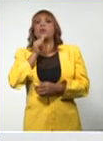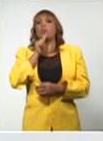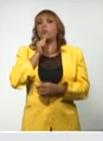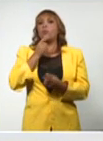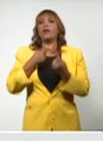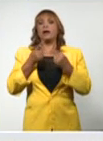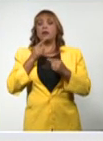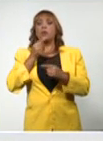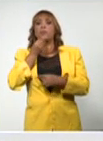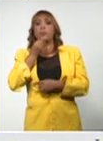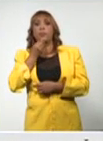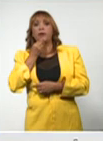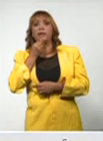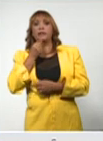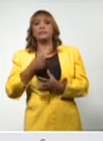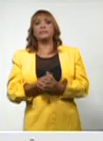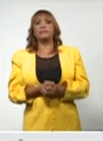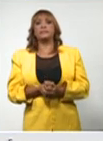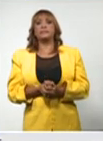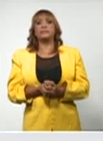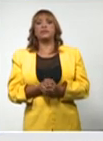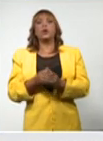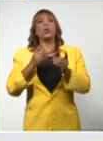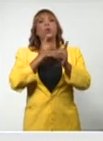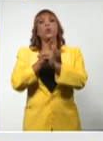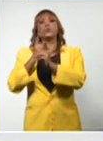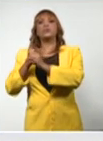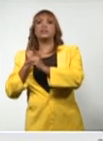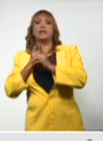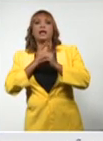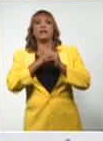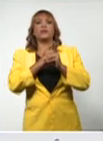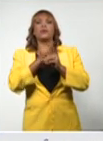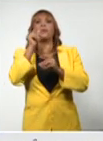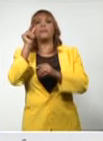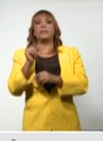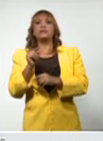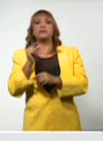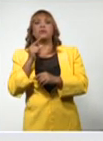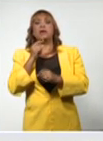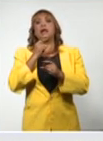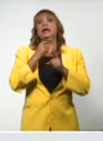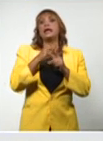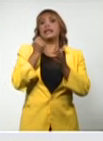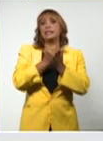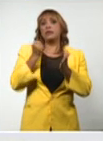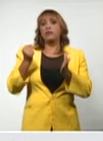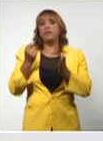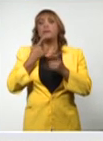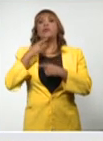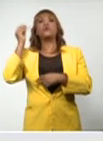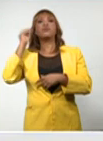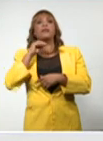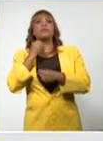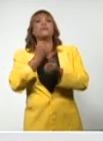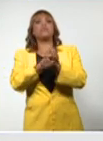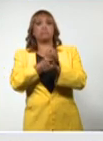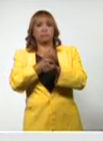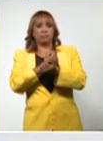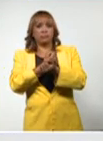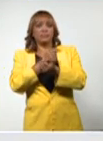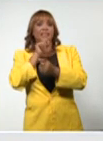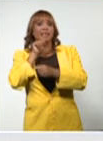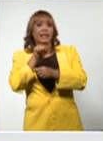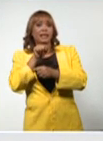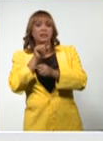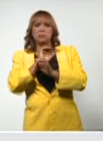ser un contacto con alguien que o se confirma o que sabemos que es de riesgo. Y eso, tan